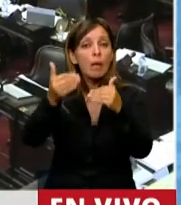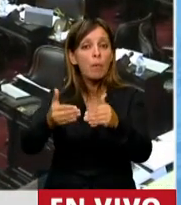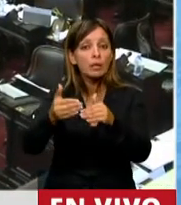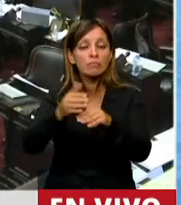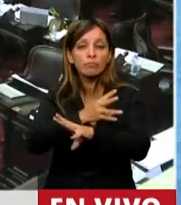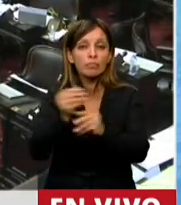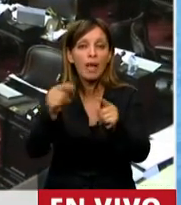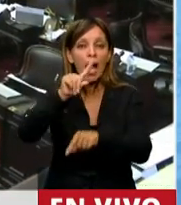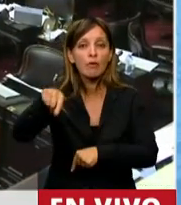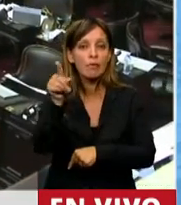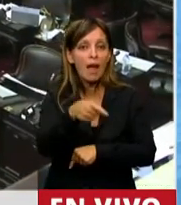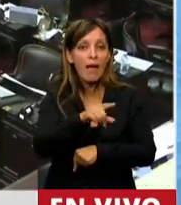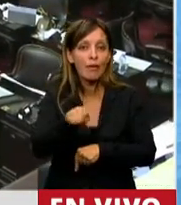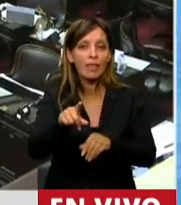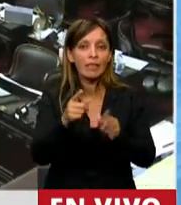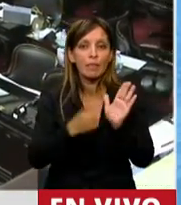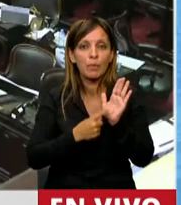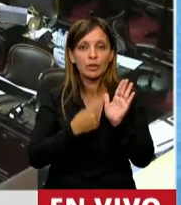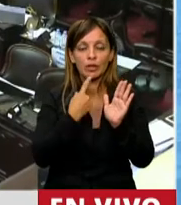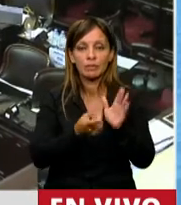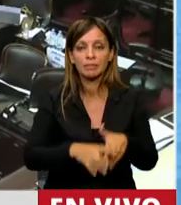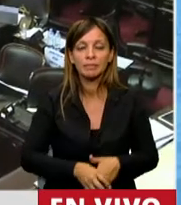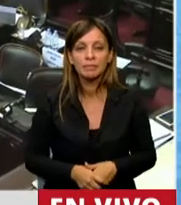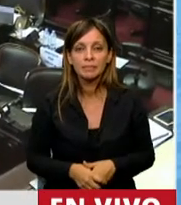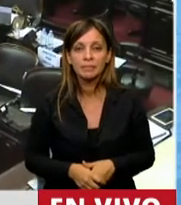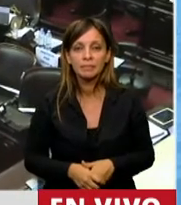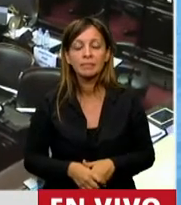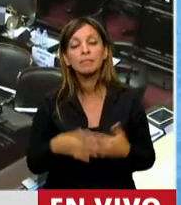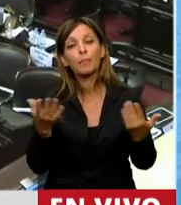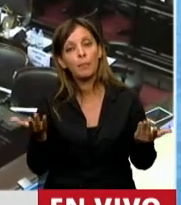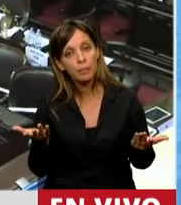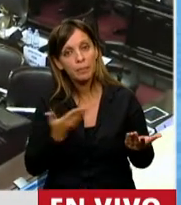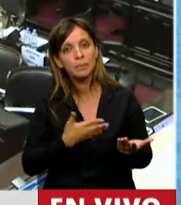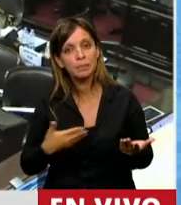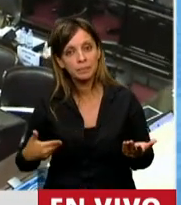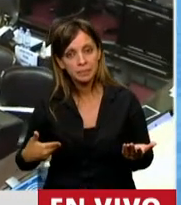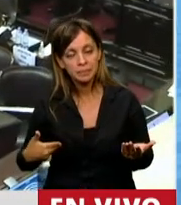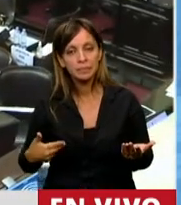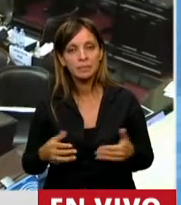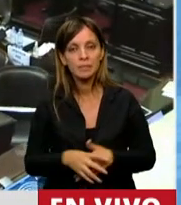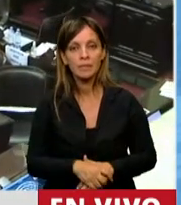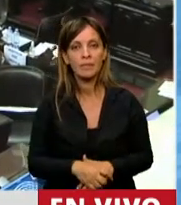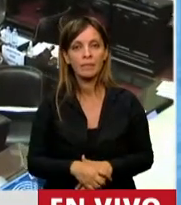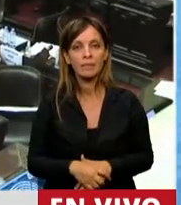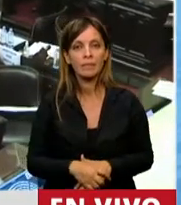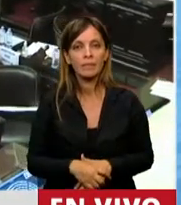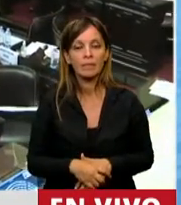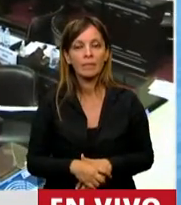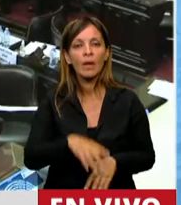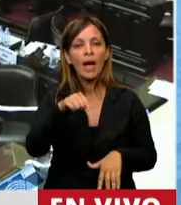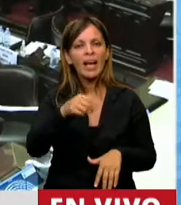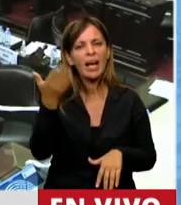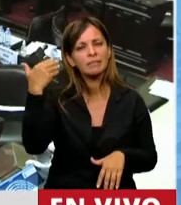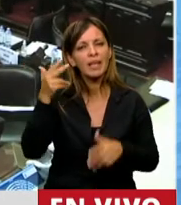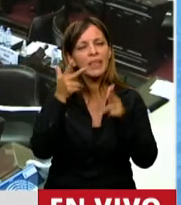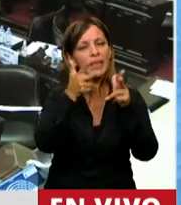sin efectividad la disposición. Mire, Presidente, acá se dijo que habían